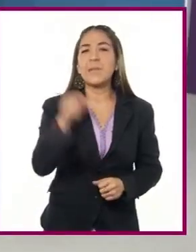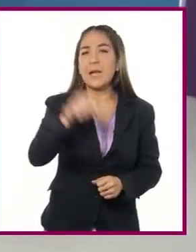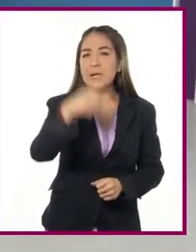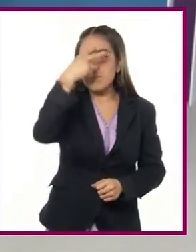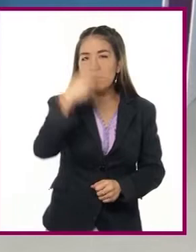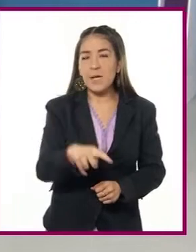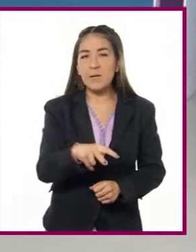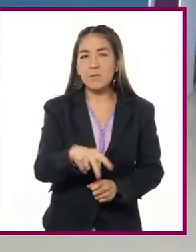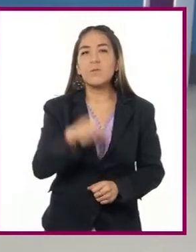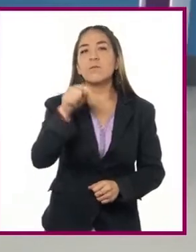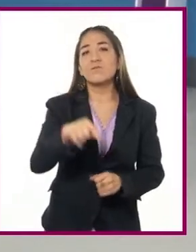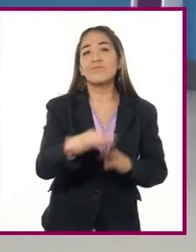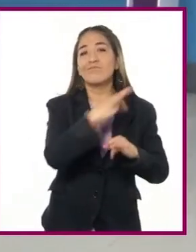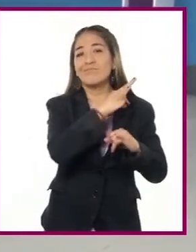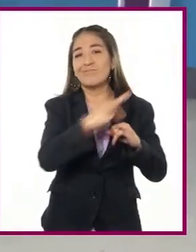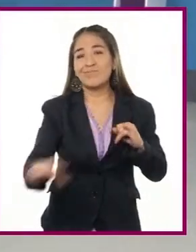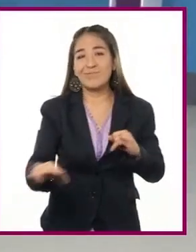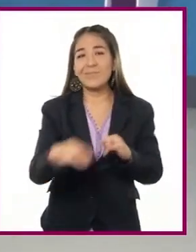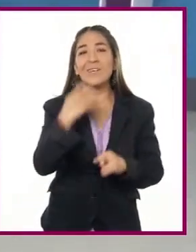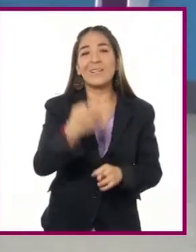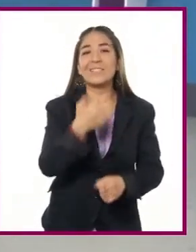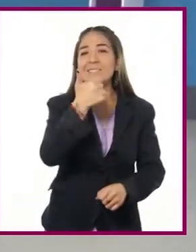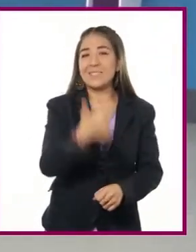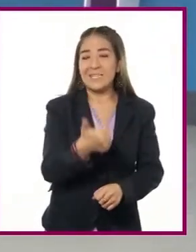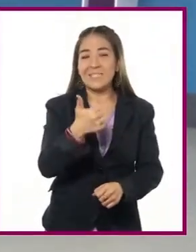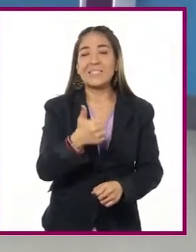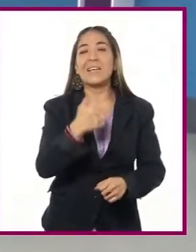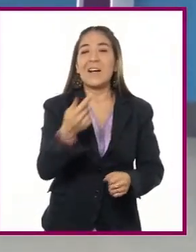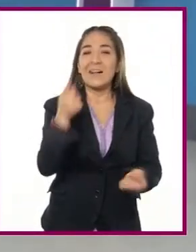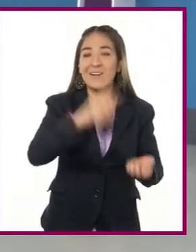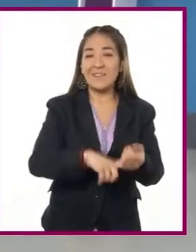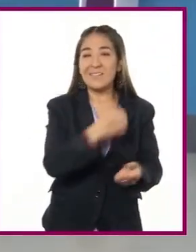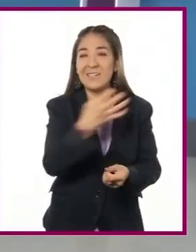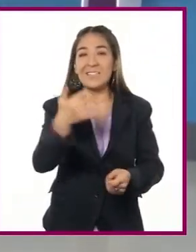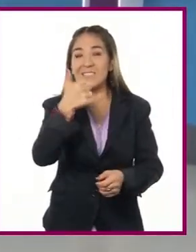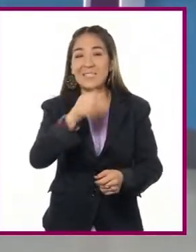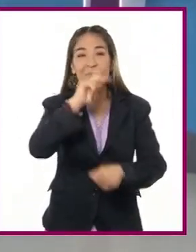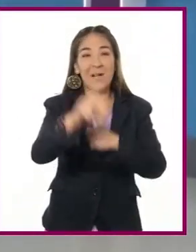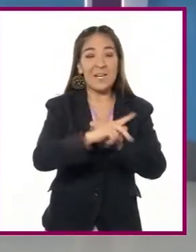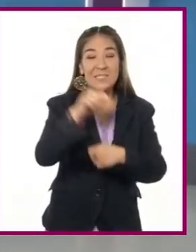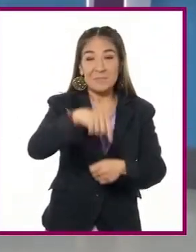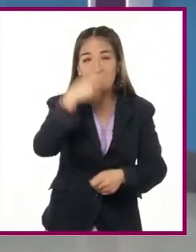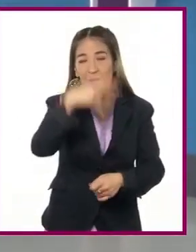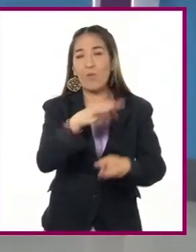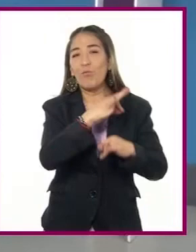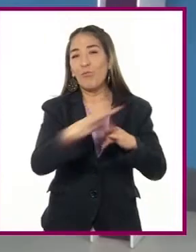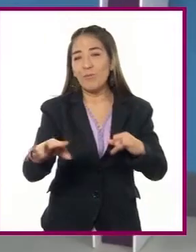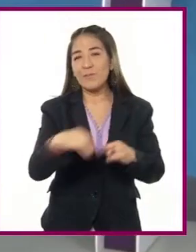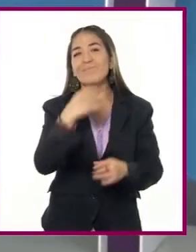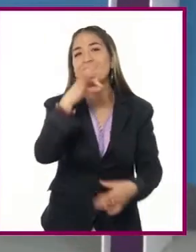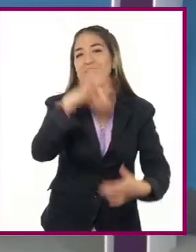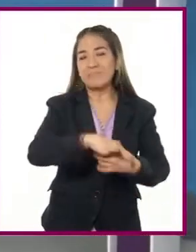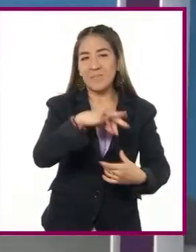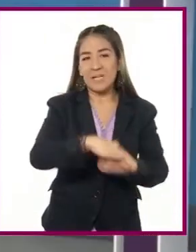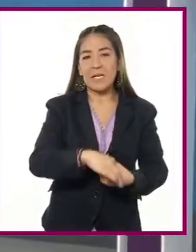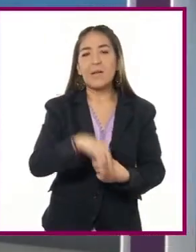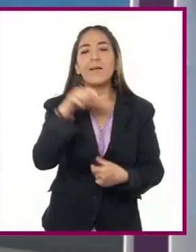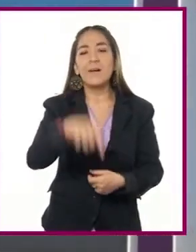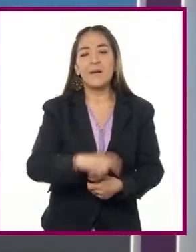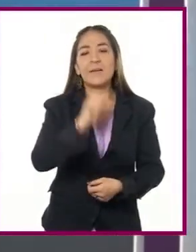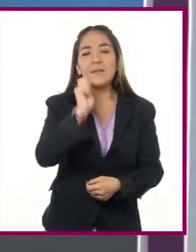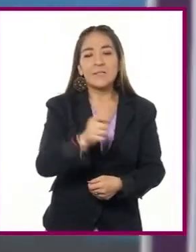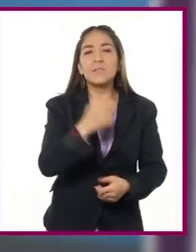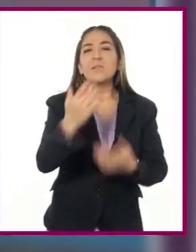México fue uno de los últimos 6 países en hacer valer este derecho en nuestro continente. En este contexto,